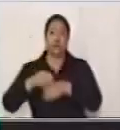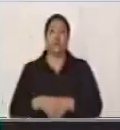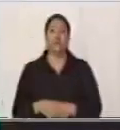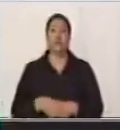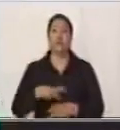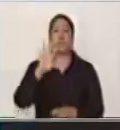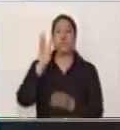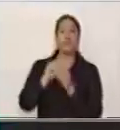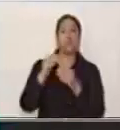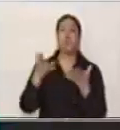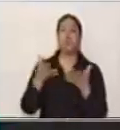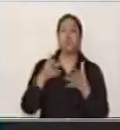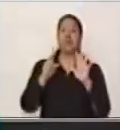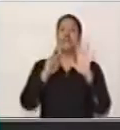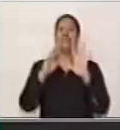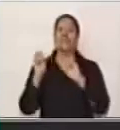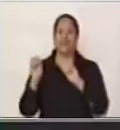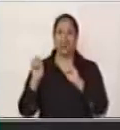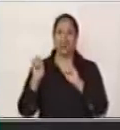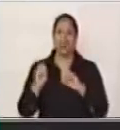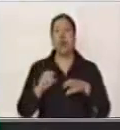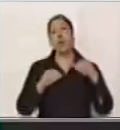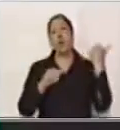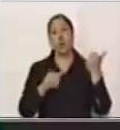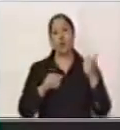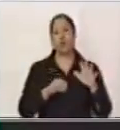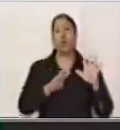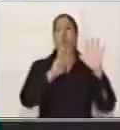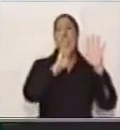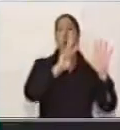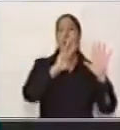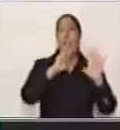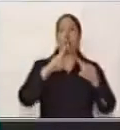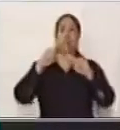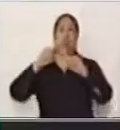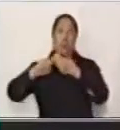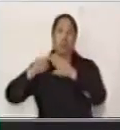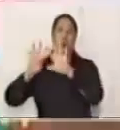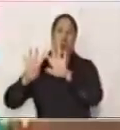tenemos 60, y 8 por 9,